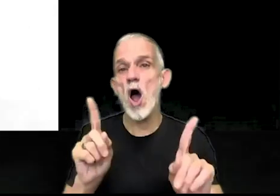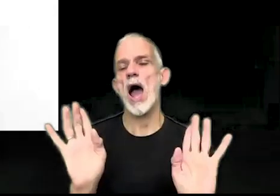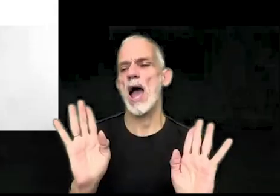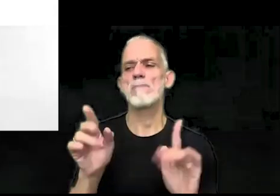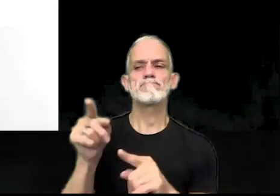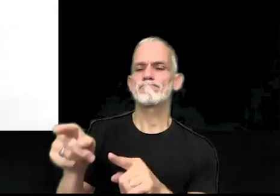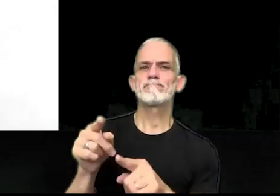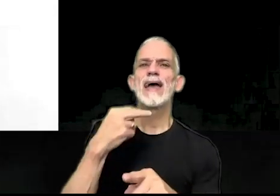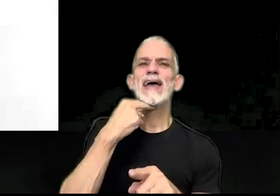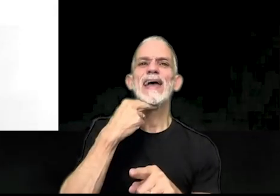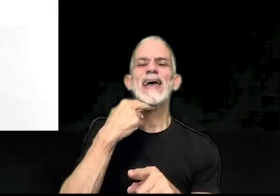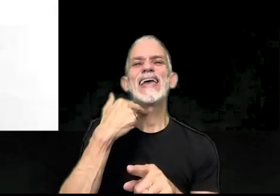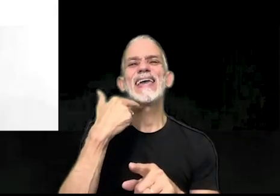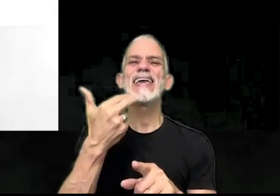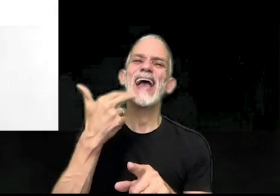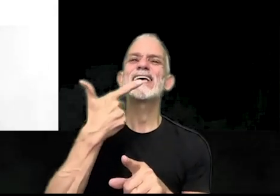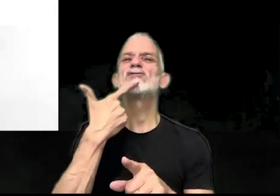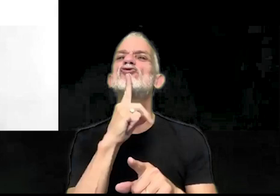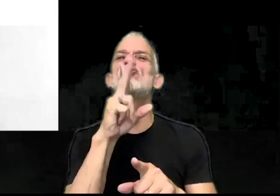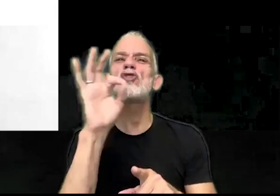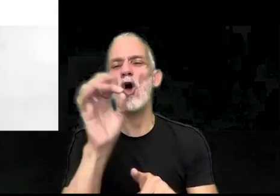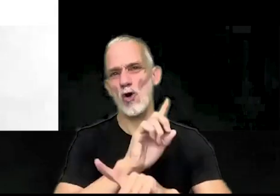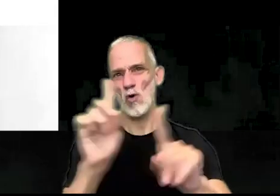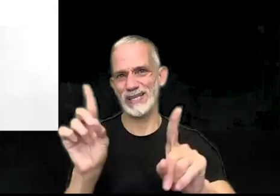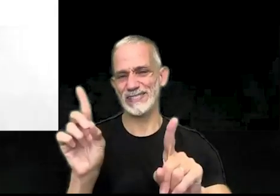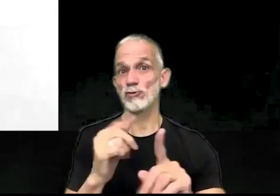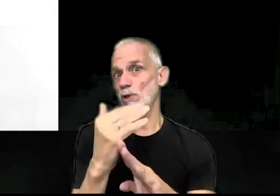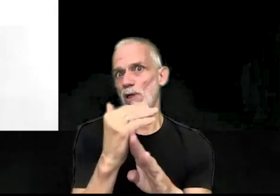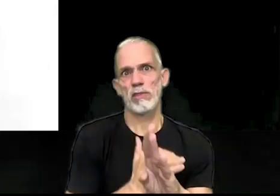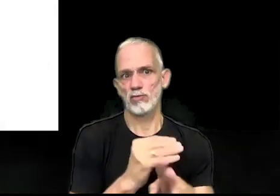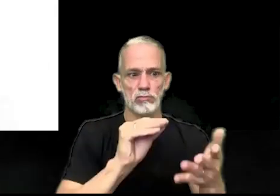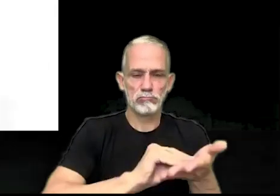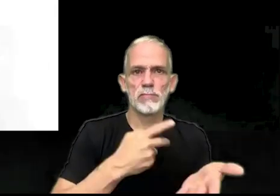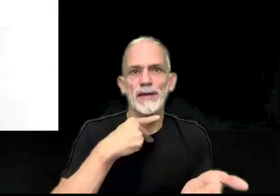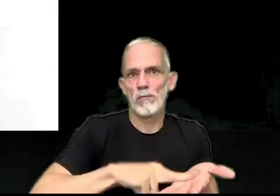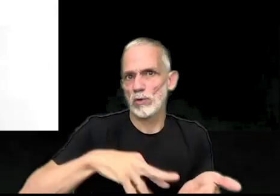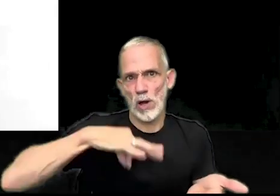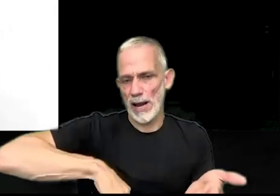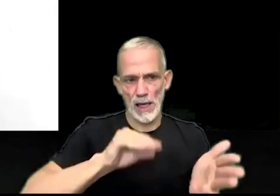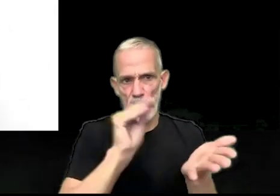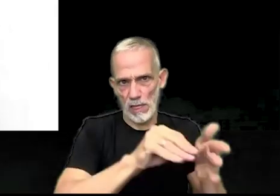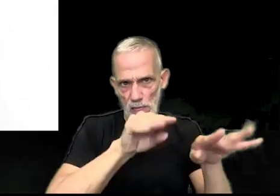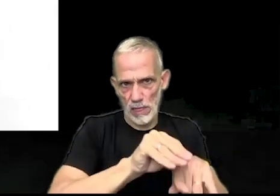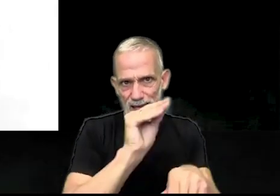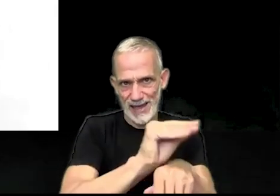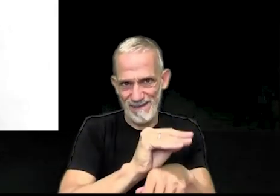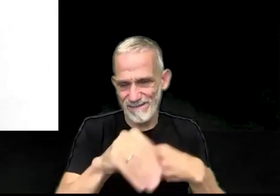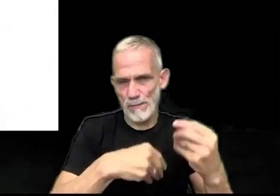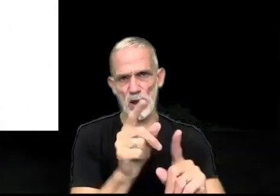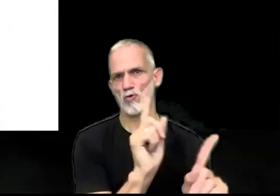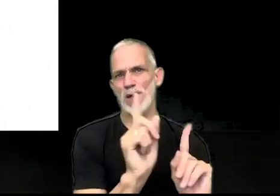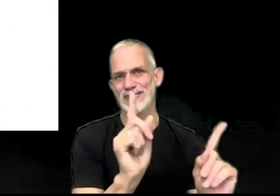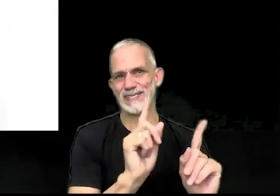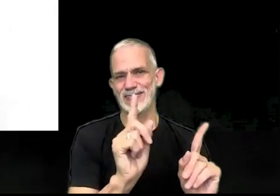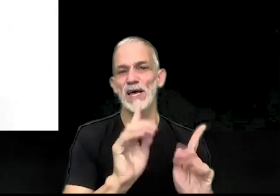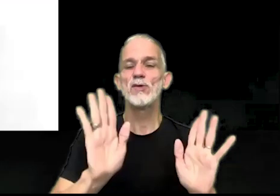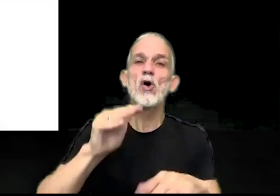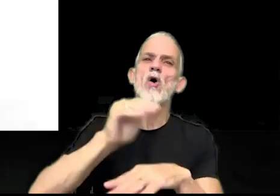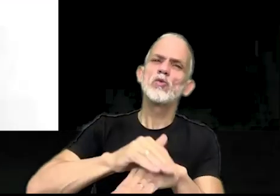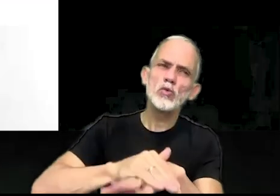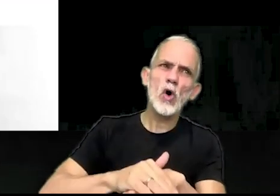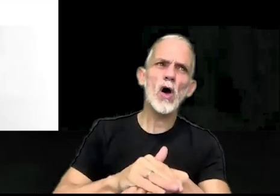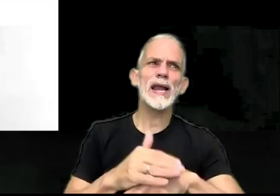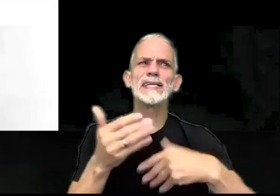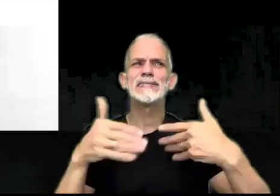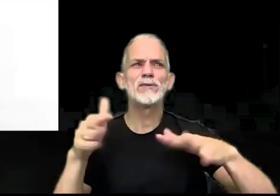la figura de hijastro y mucho menos la deducción en impuesto a las ganancias como carga de familia aunque sean